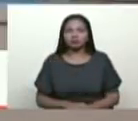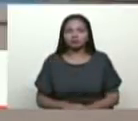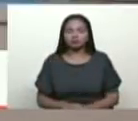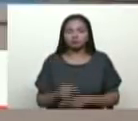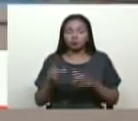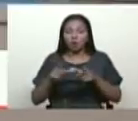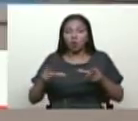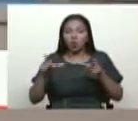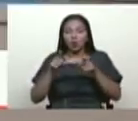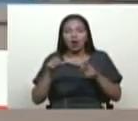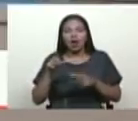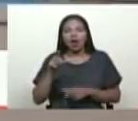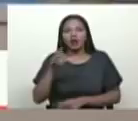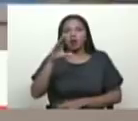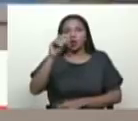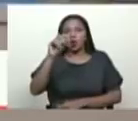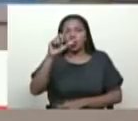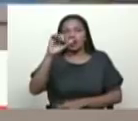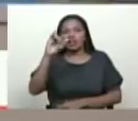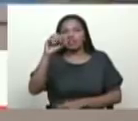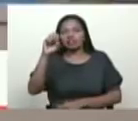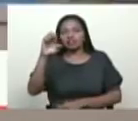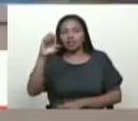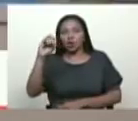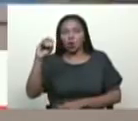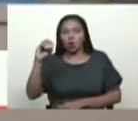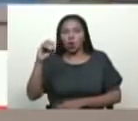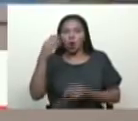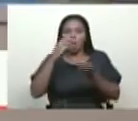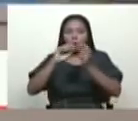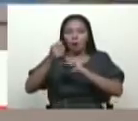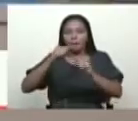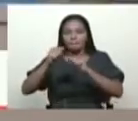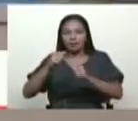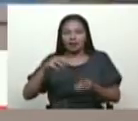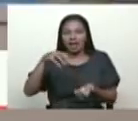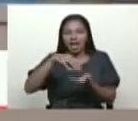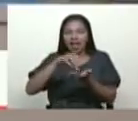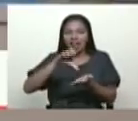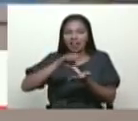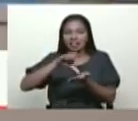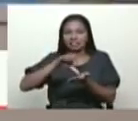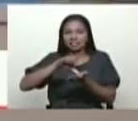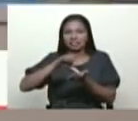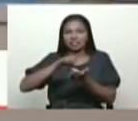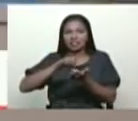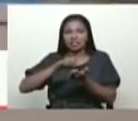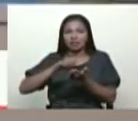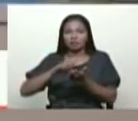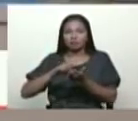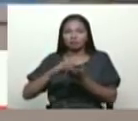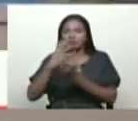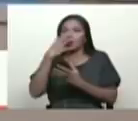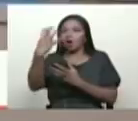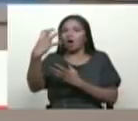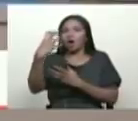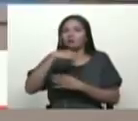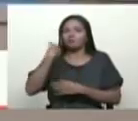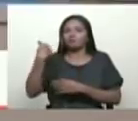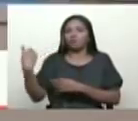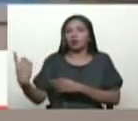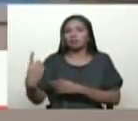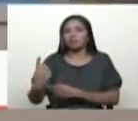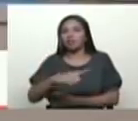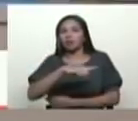Romano y lo amarran en el centro del Coliseo. ¡Muerte! ¡Muerte! Gritaban los